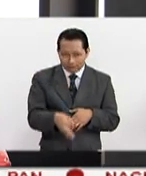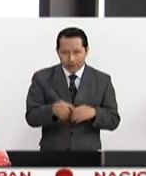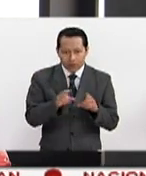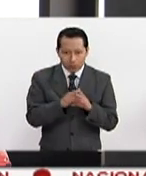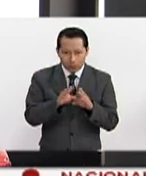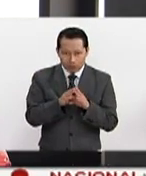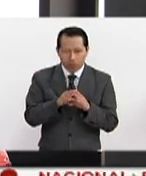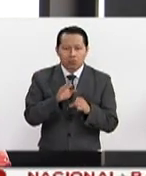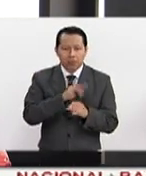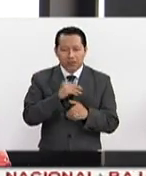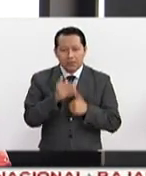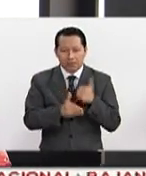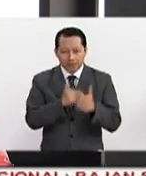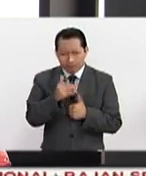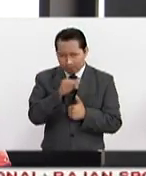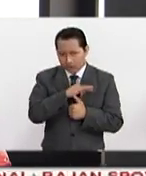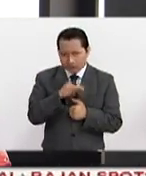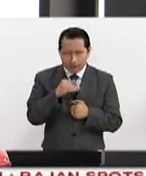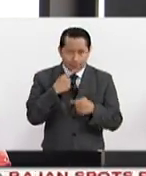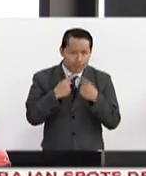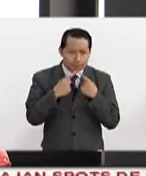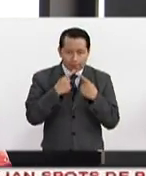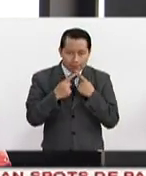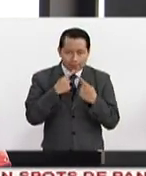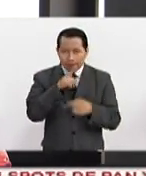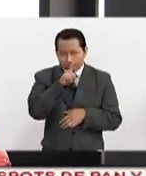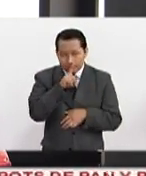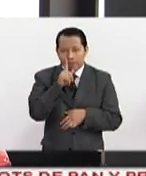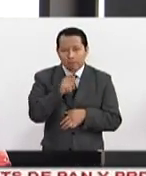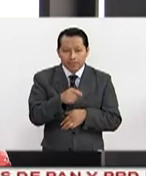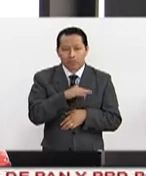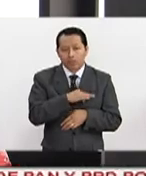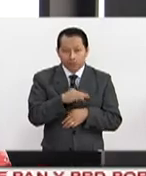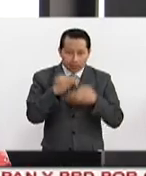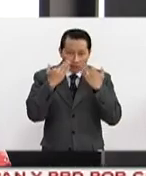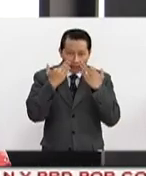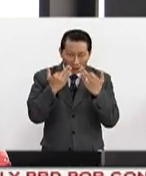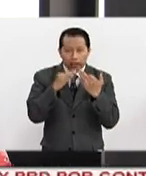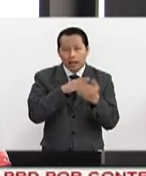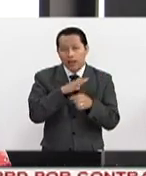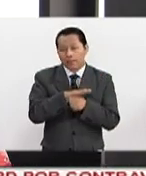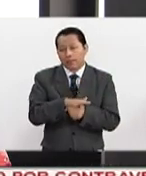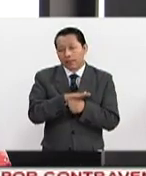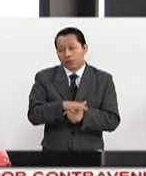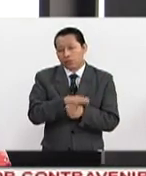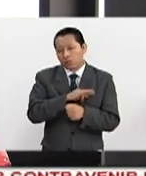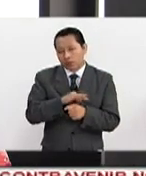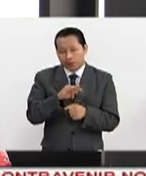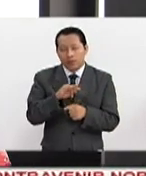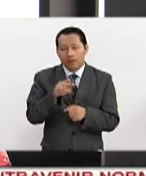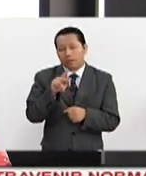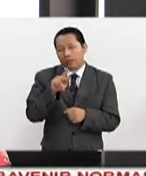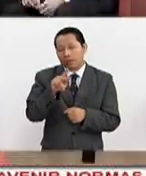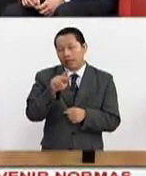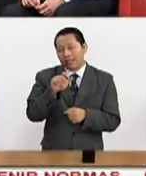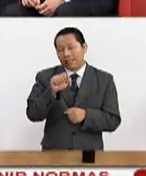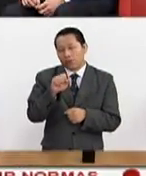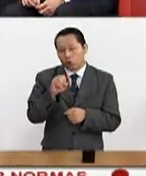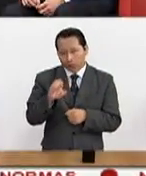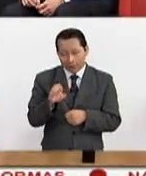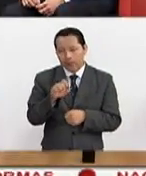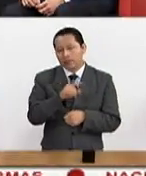al parecer a sentarse a negociar, ha presenciado un poco de presión por parte del PSOE,